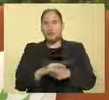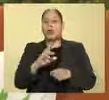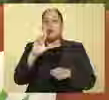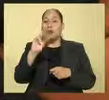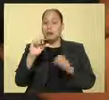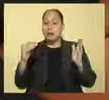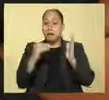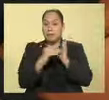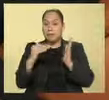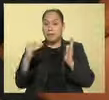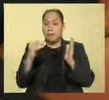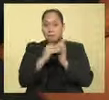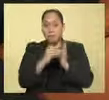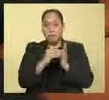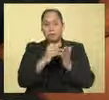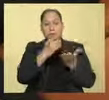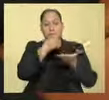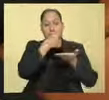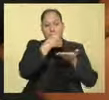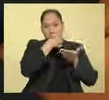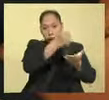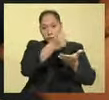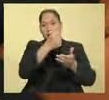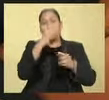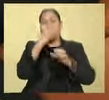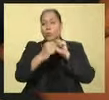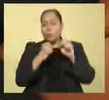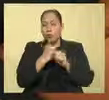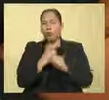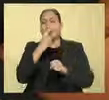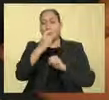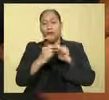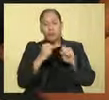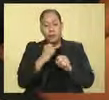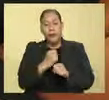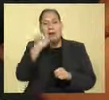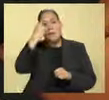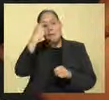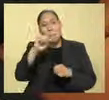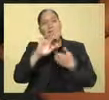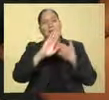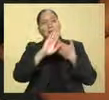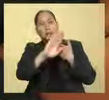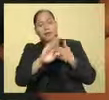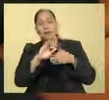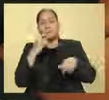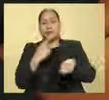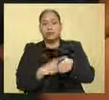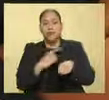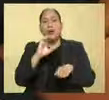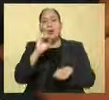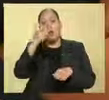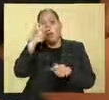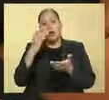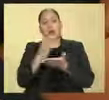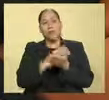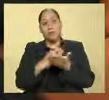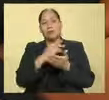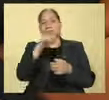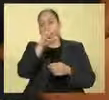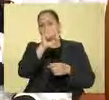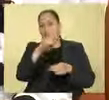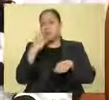80 mil millones de pesos anuales para prevención y para curar las